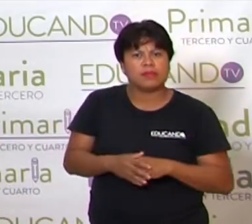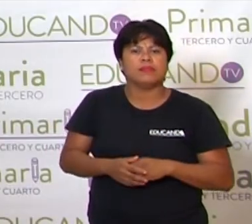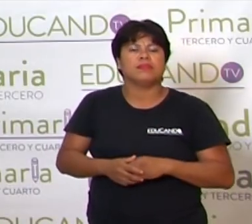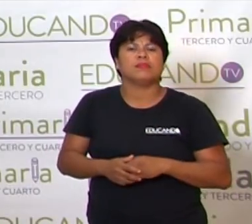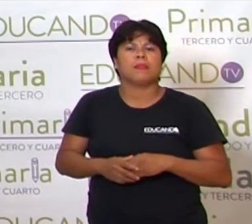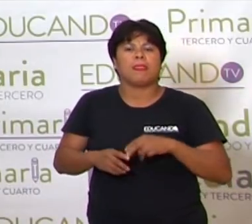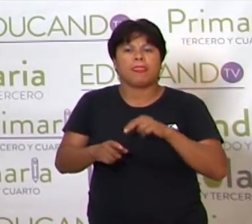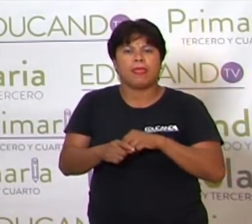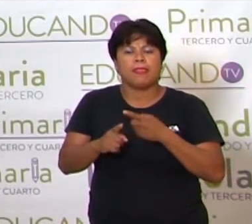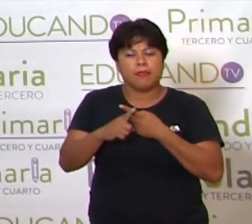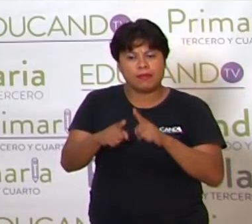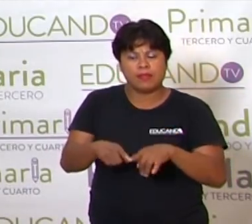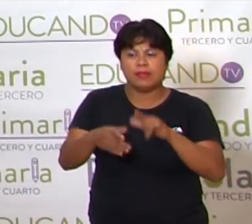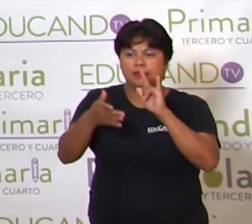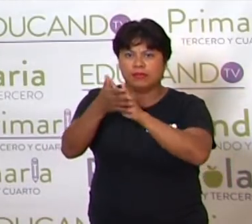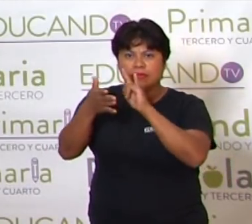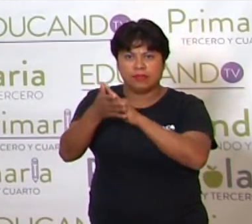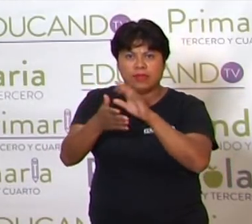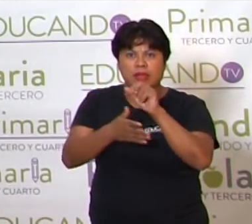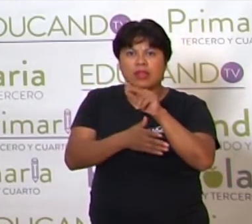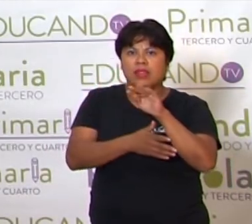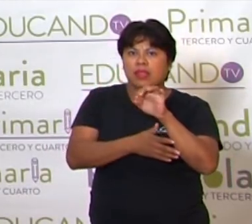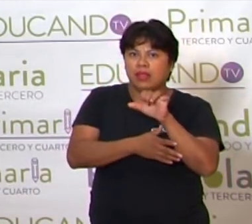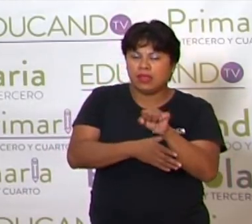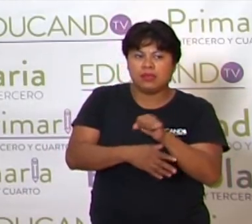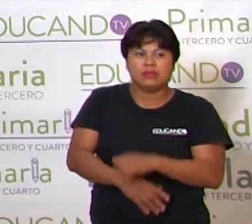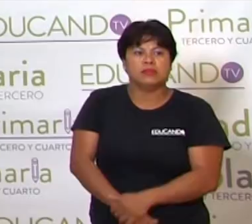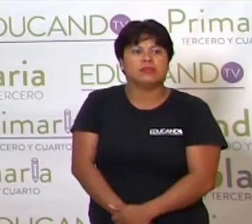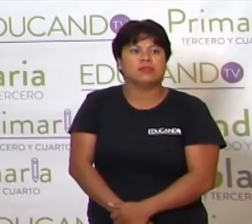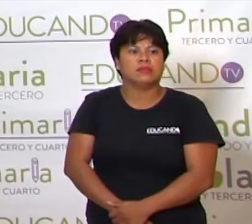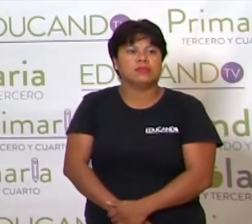en los carteles,